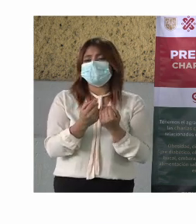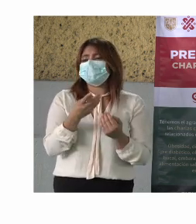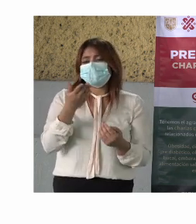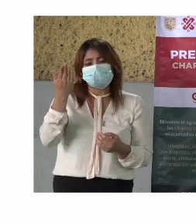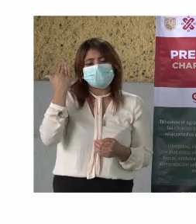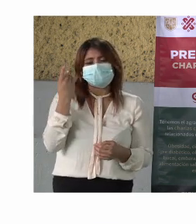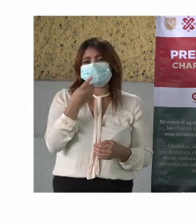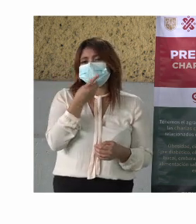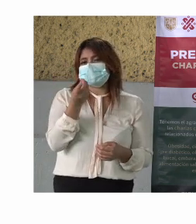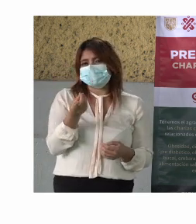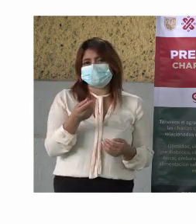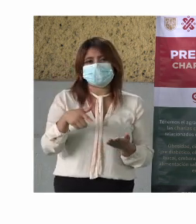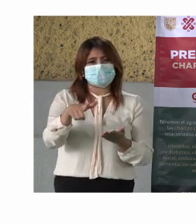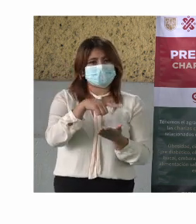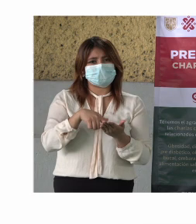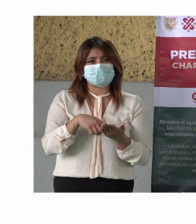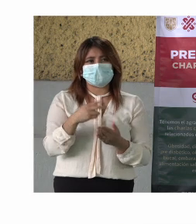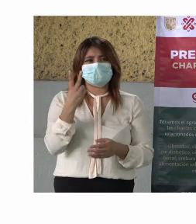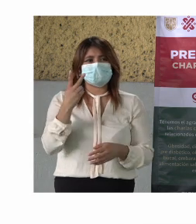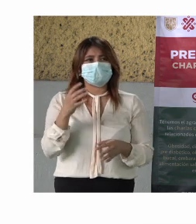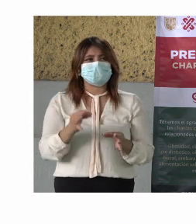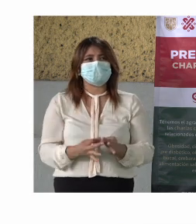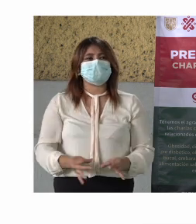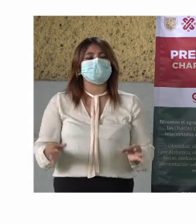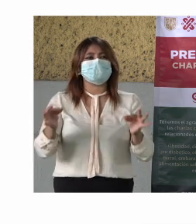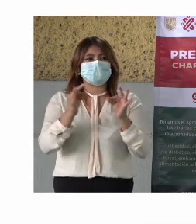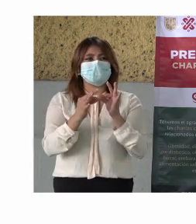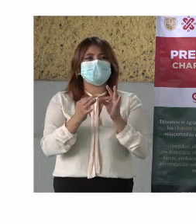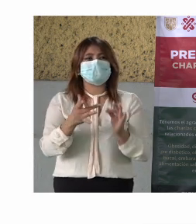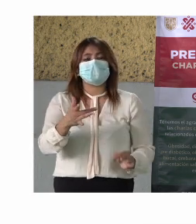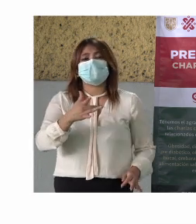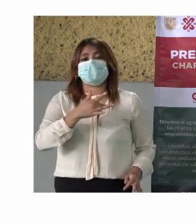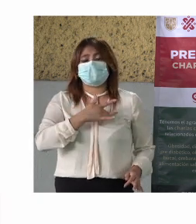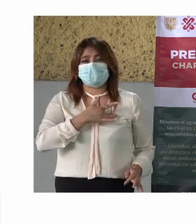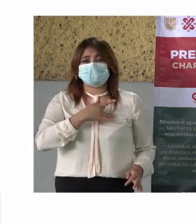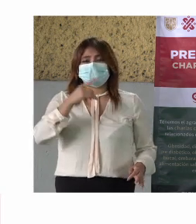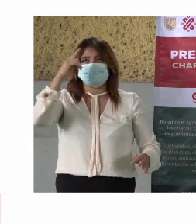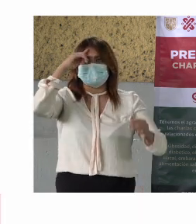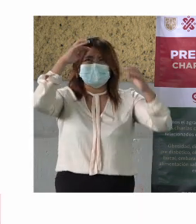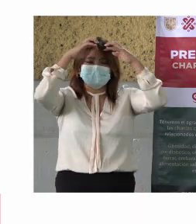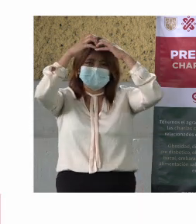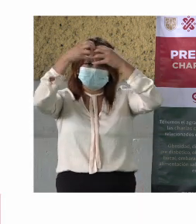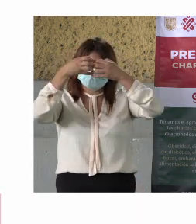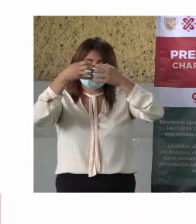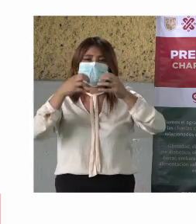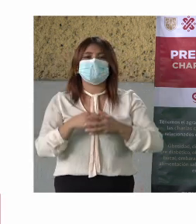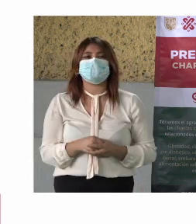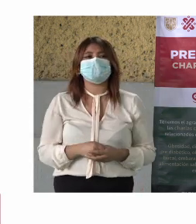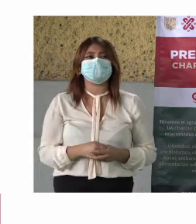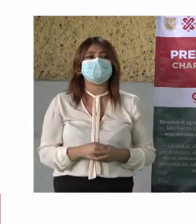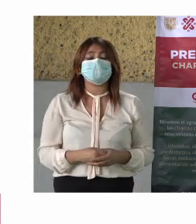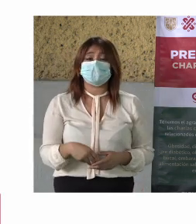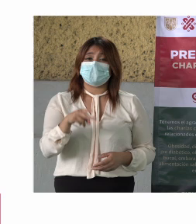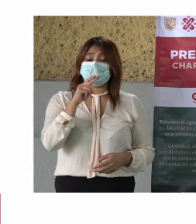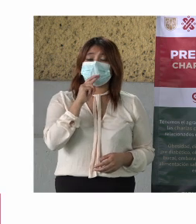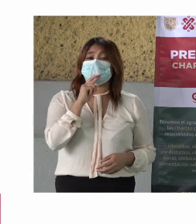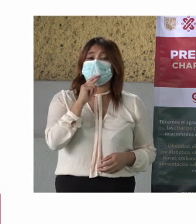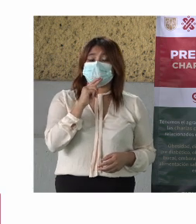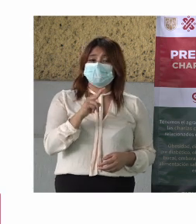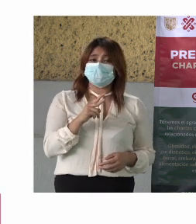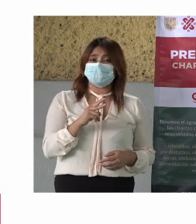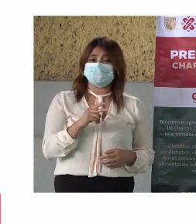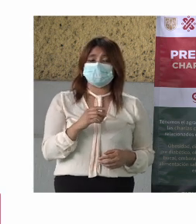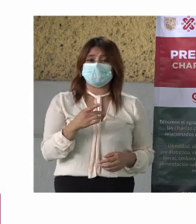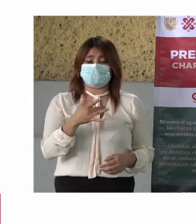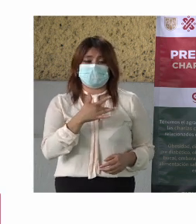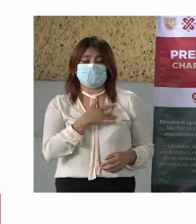comentábamos, y dos sitios muy importantes, en el corazón y en el cerebro. En el corazón nos van a ayudar a mejorar la contracción, entonces el